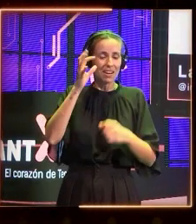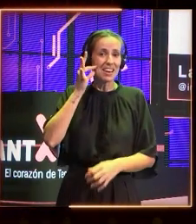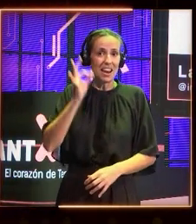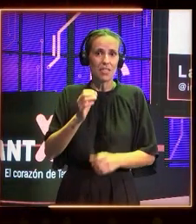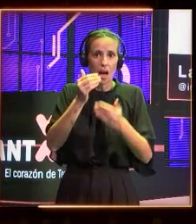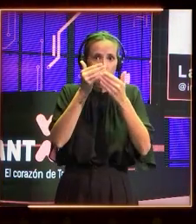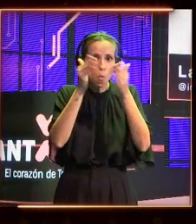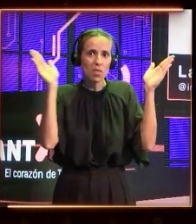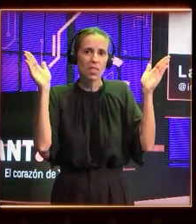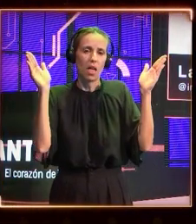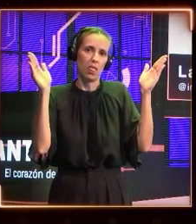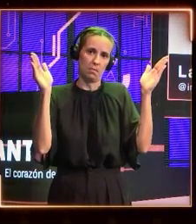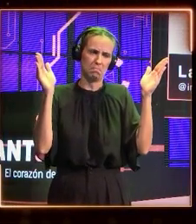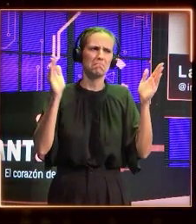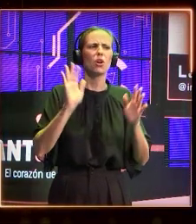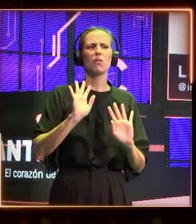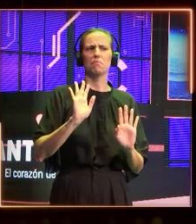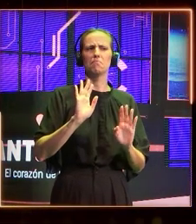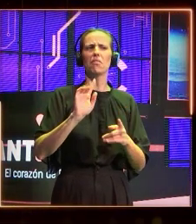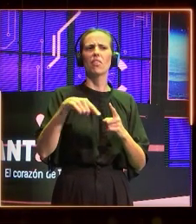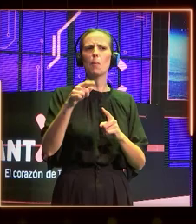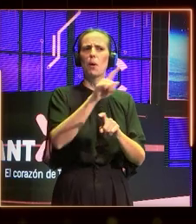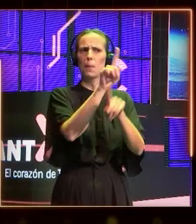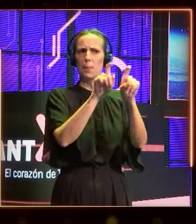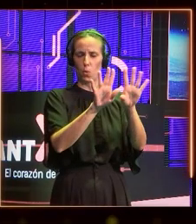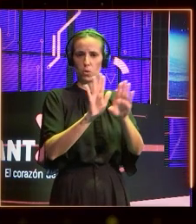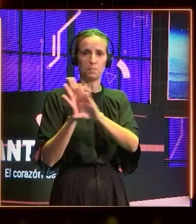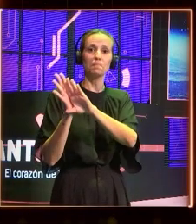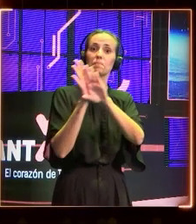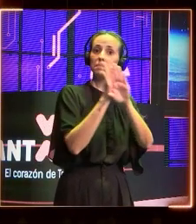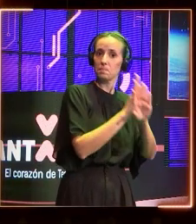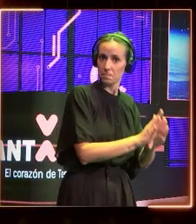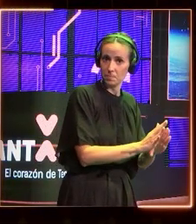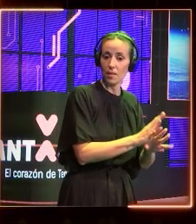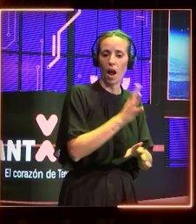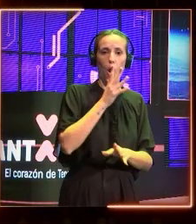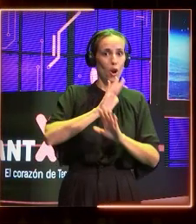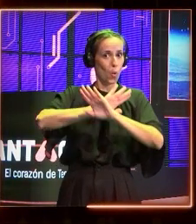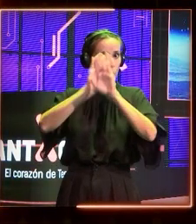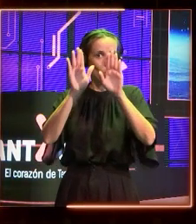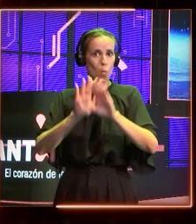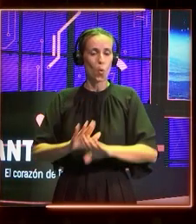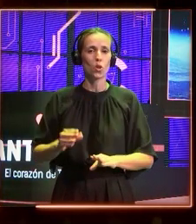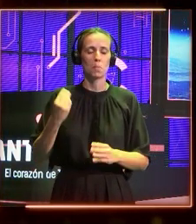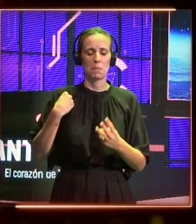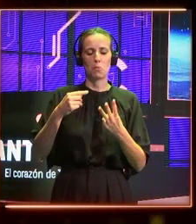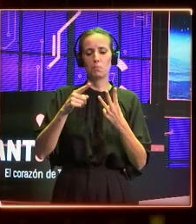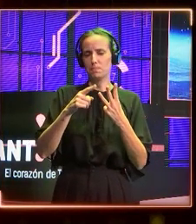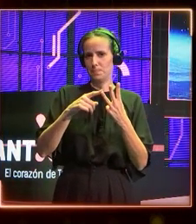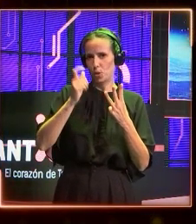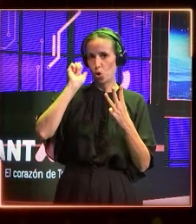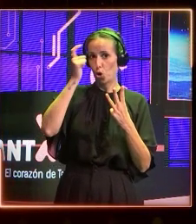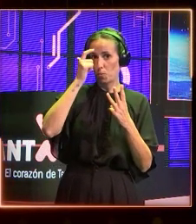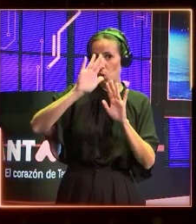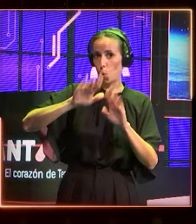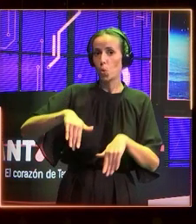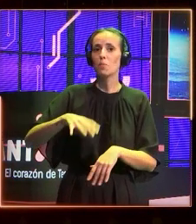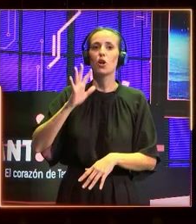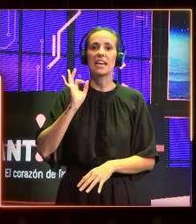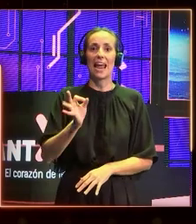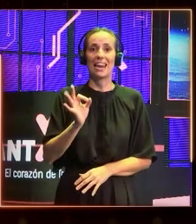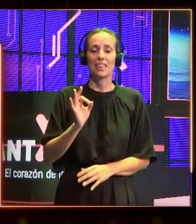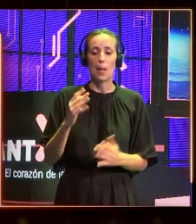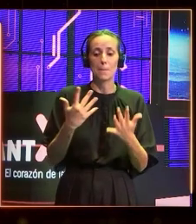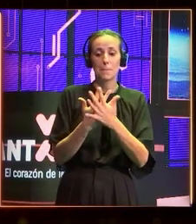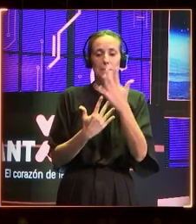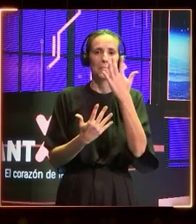lanzaré una pregunta final no esto hasta aquí la realidad aumentada y ya finalizamos con esos tres vocablos con la realidad mixta que en este caso sí